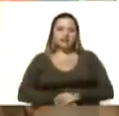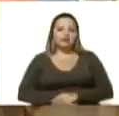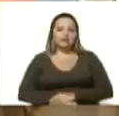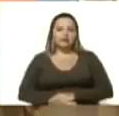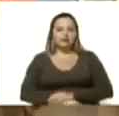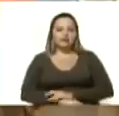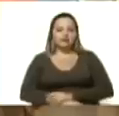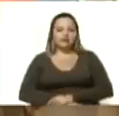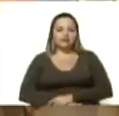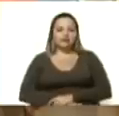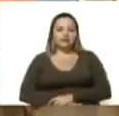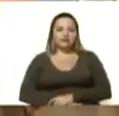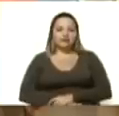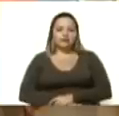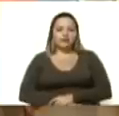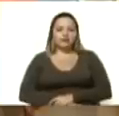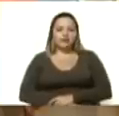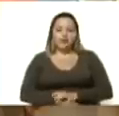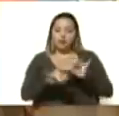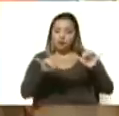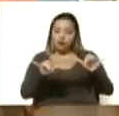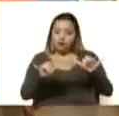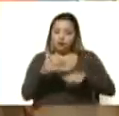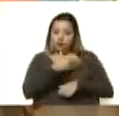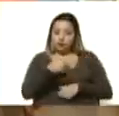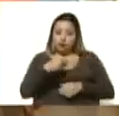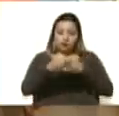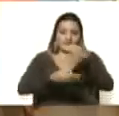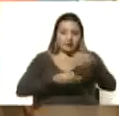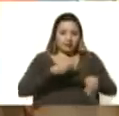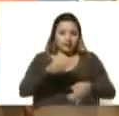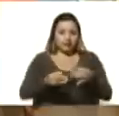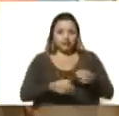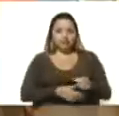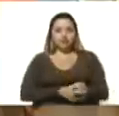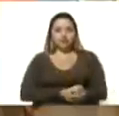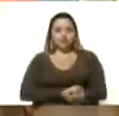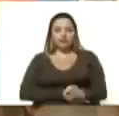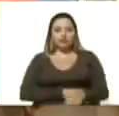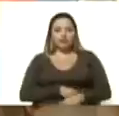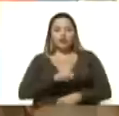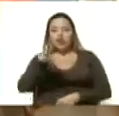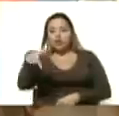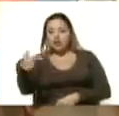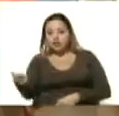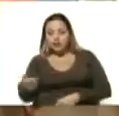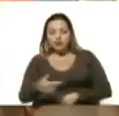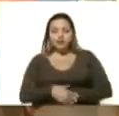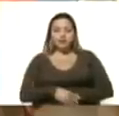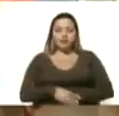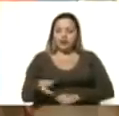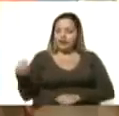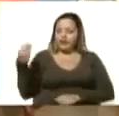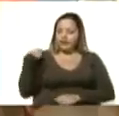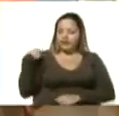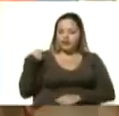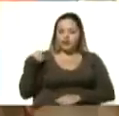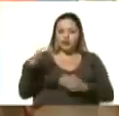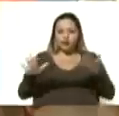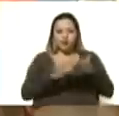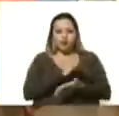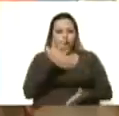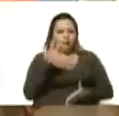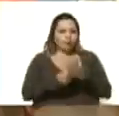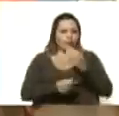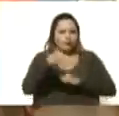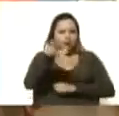sentido, quiero destacar que luego que fue reportada la desaparición de Carlos Lang el pasado